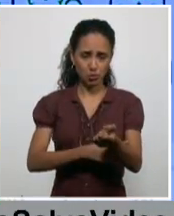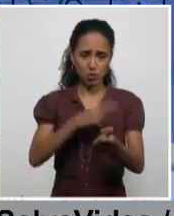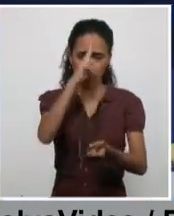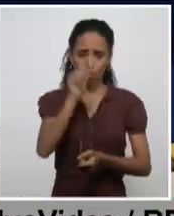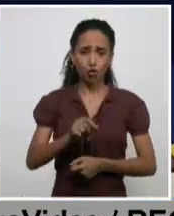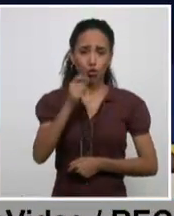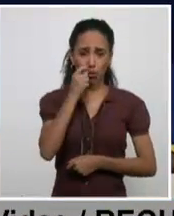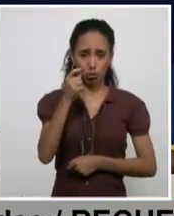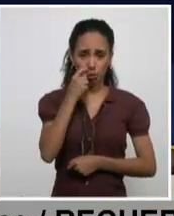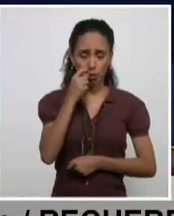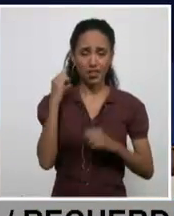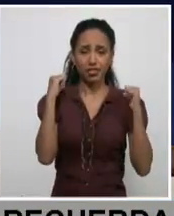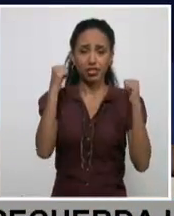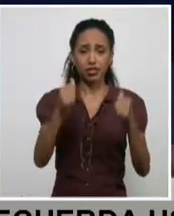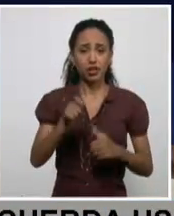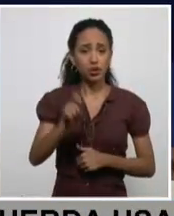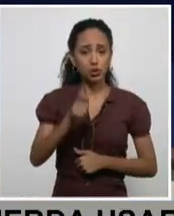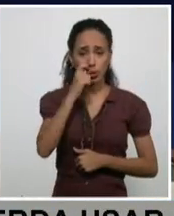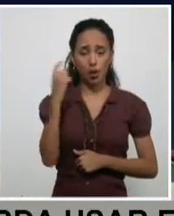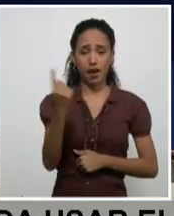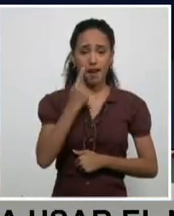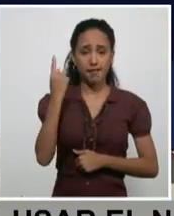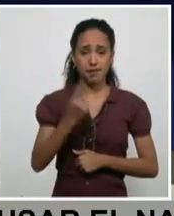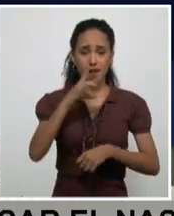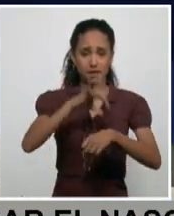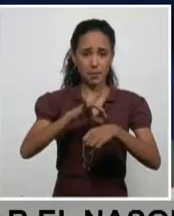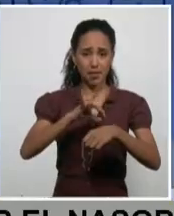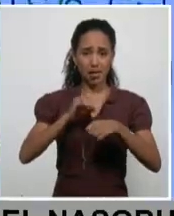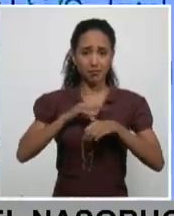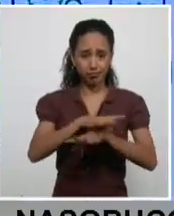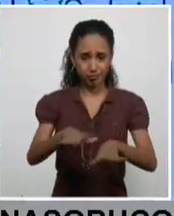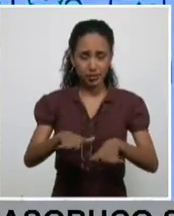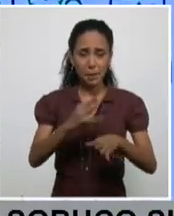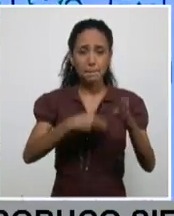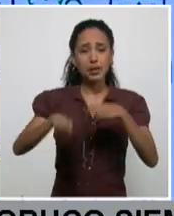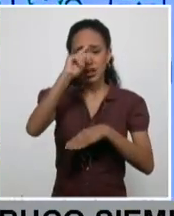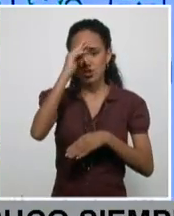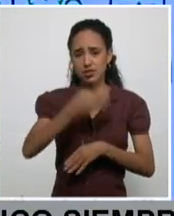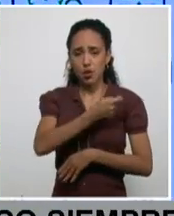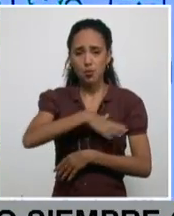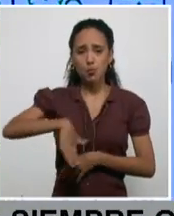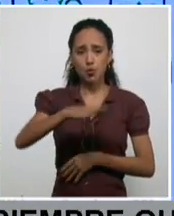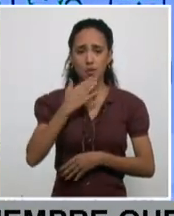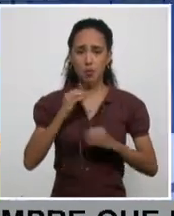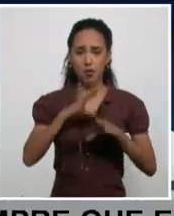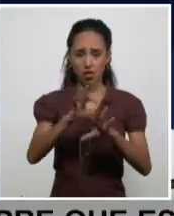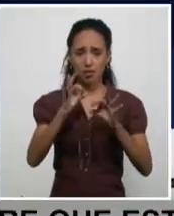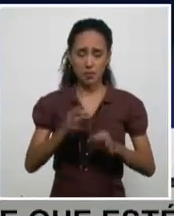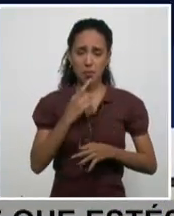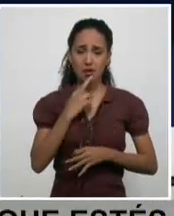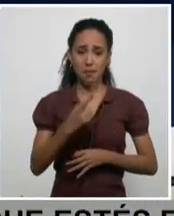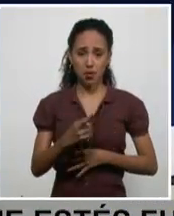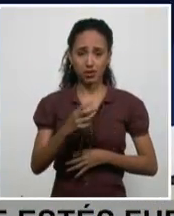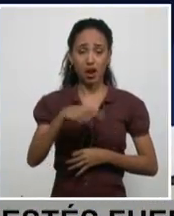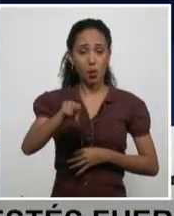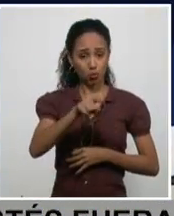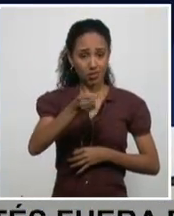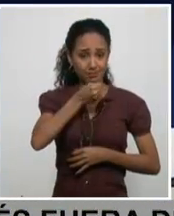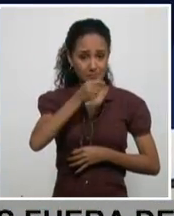García, director nacional de Epidemiología del MINSAP. Doctor, buenos días. A ustedes y a todos los que nos